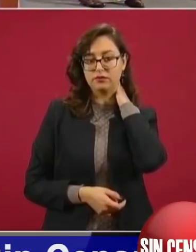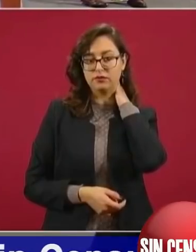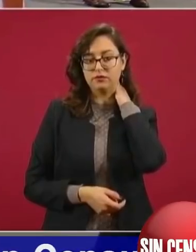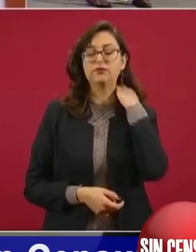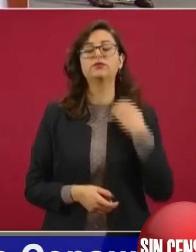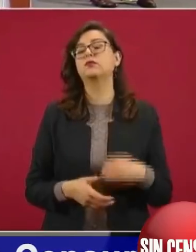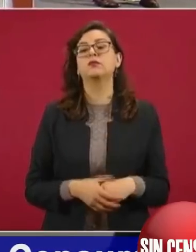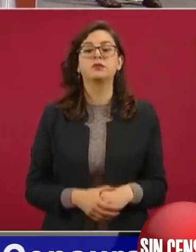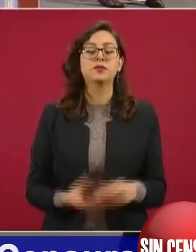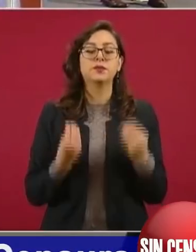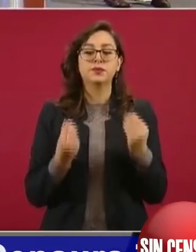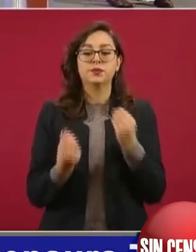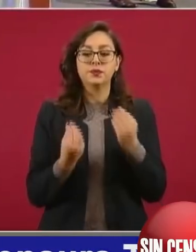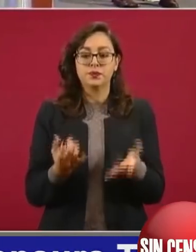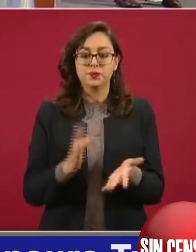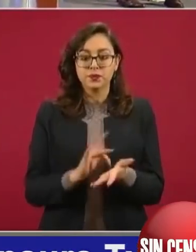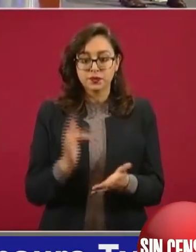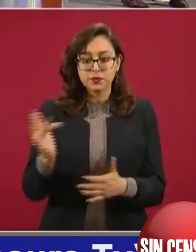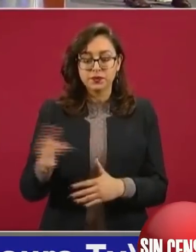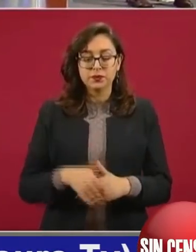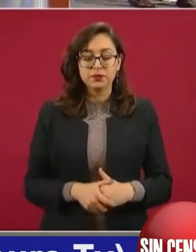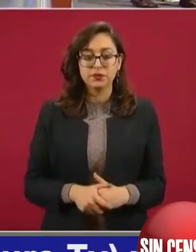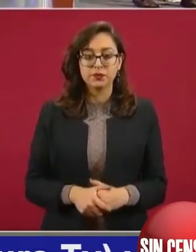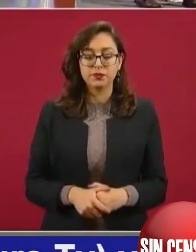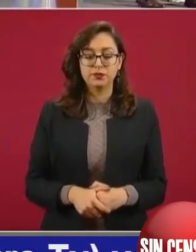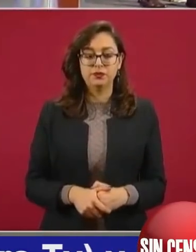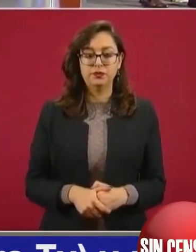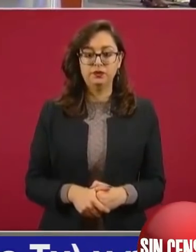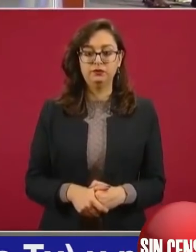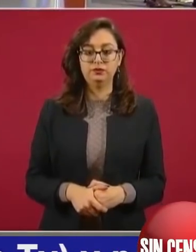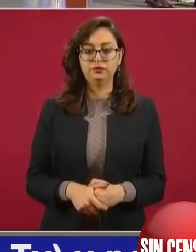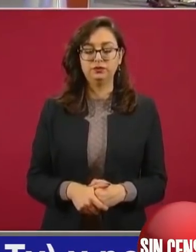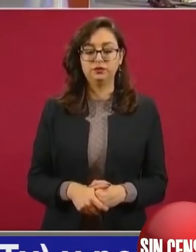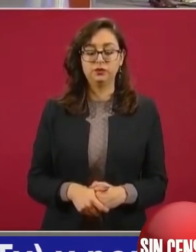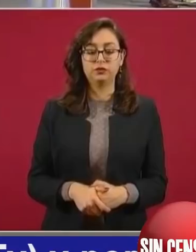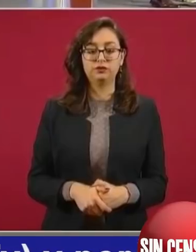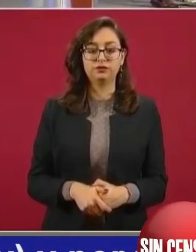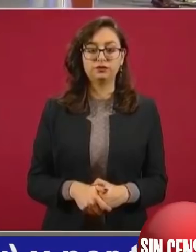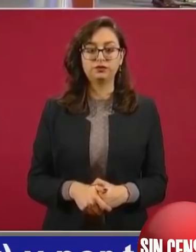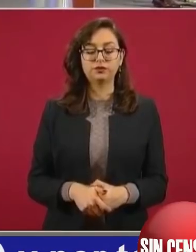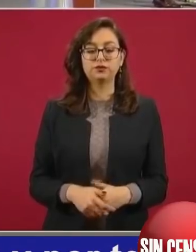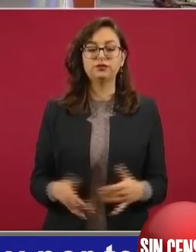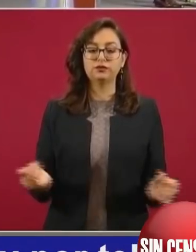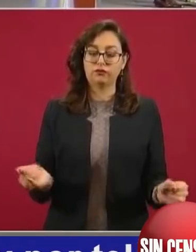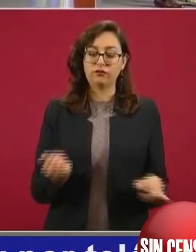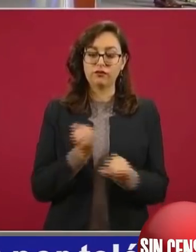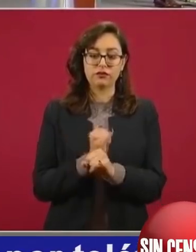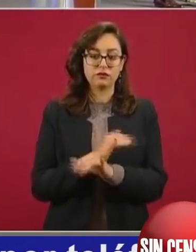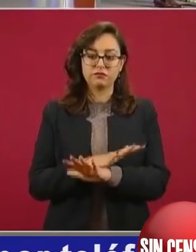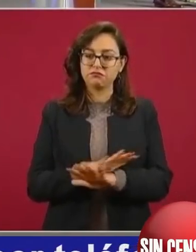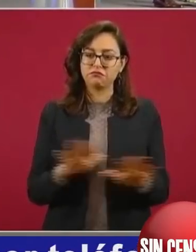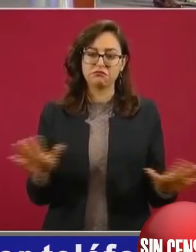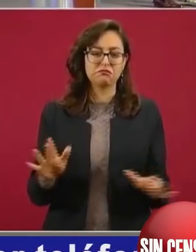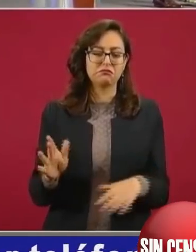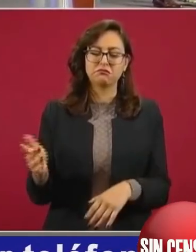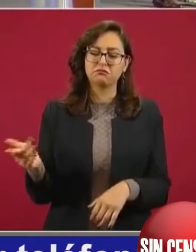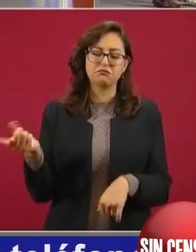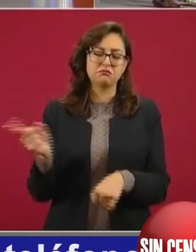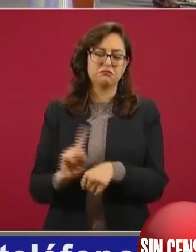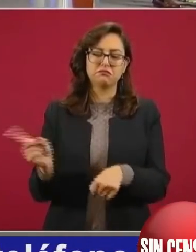Muchas gracias. Comentamos el informe técnico. Vamos a empezar con el informe técnico breve que presentamos todas